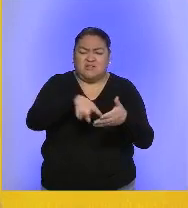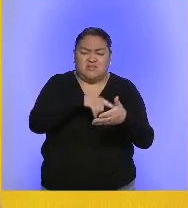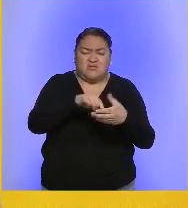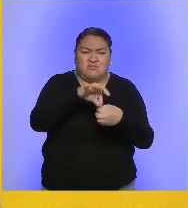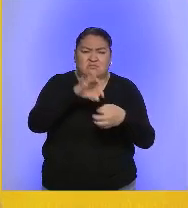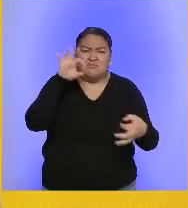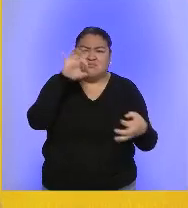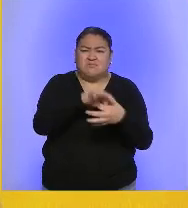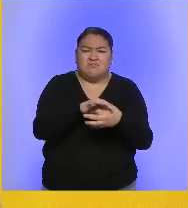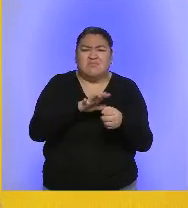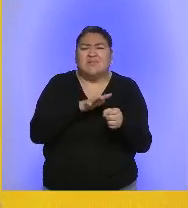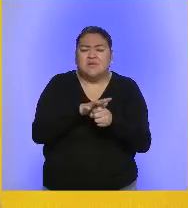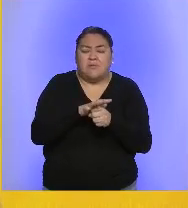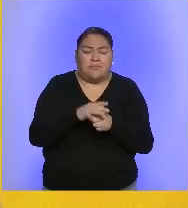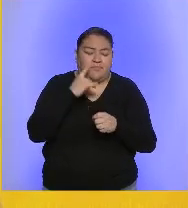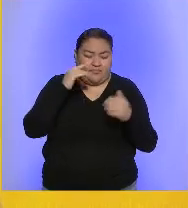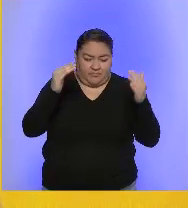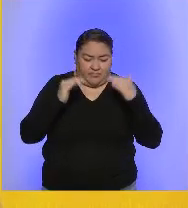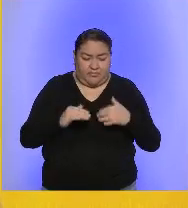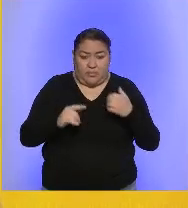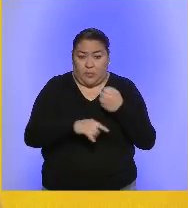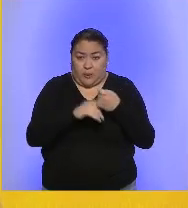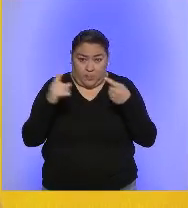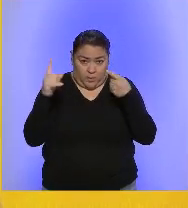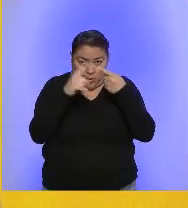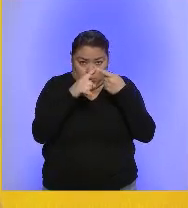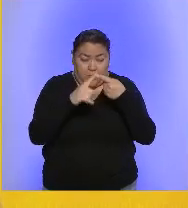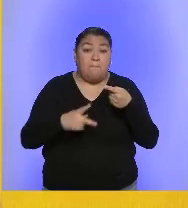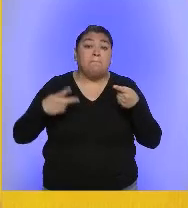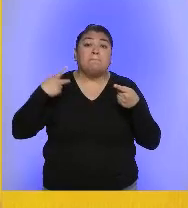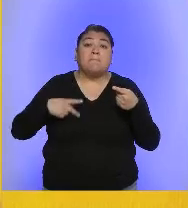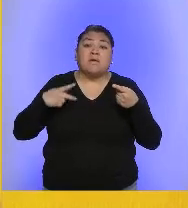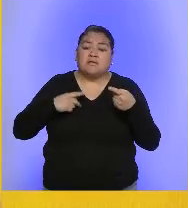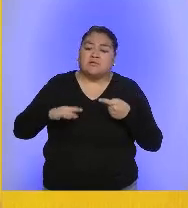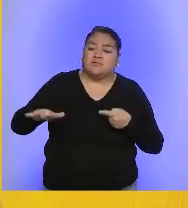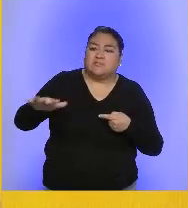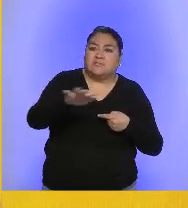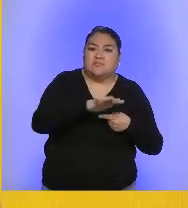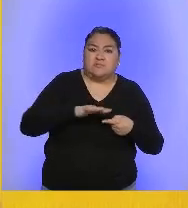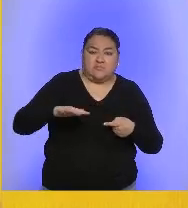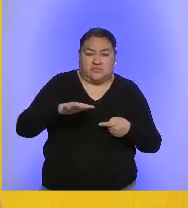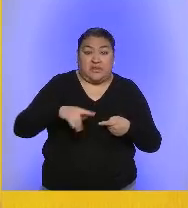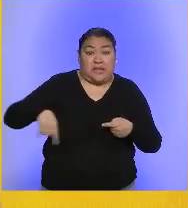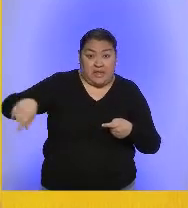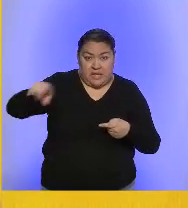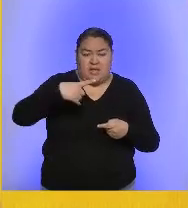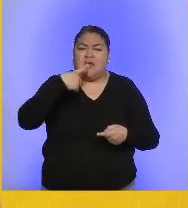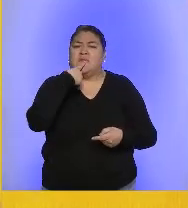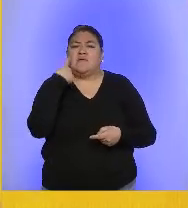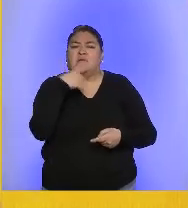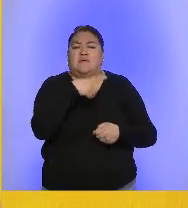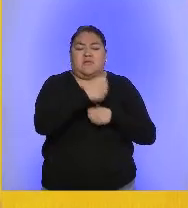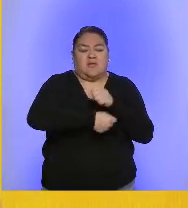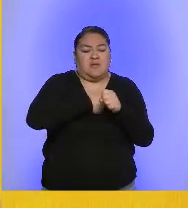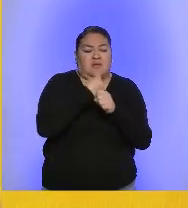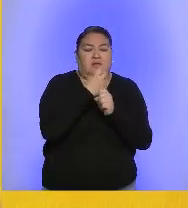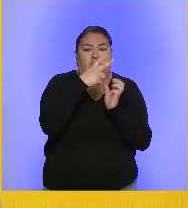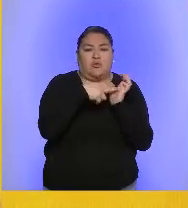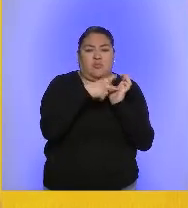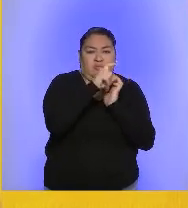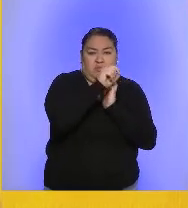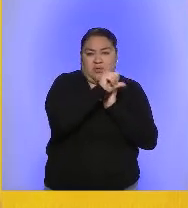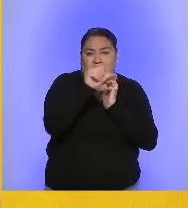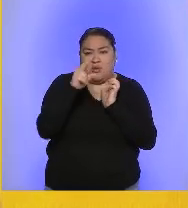ciudadana, en la FEDE Tamaulipas observamos que en las elecciones 2020-2021 prácticamente todas las